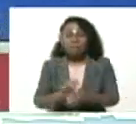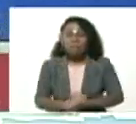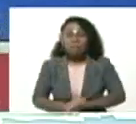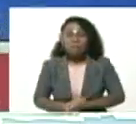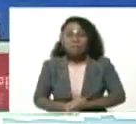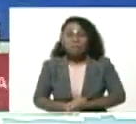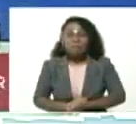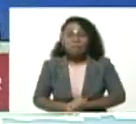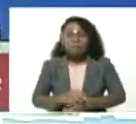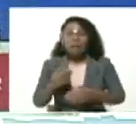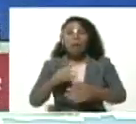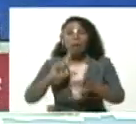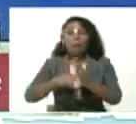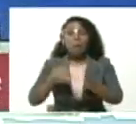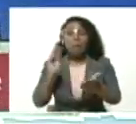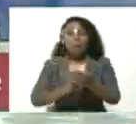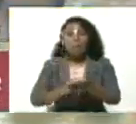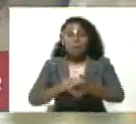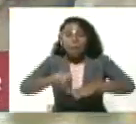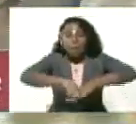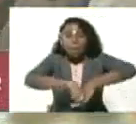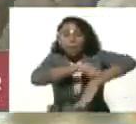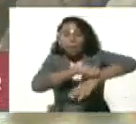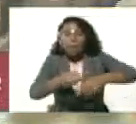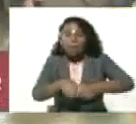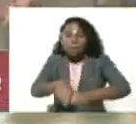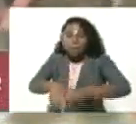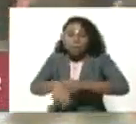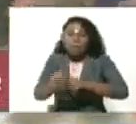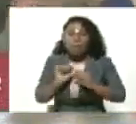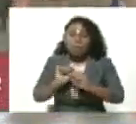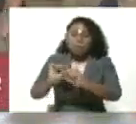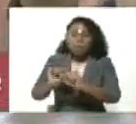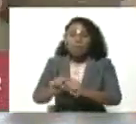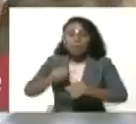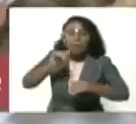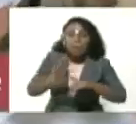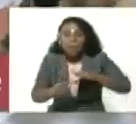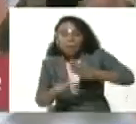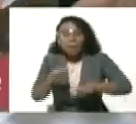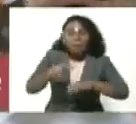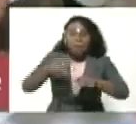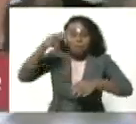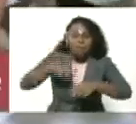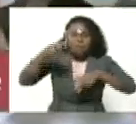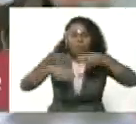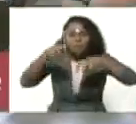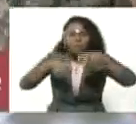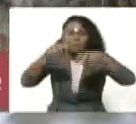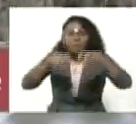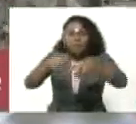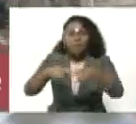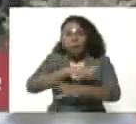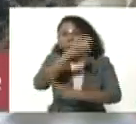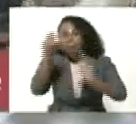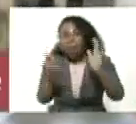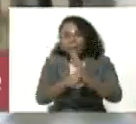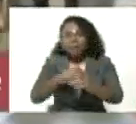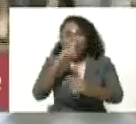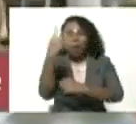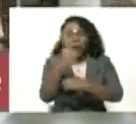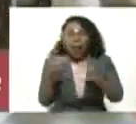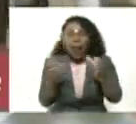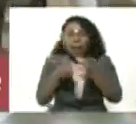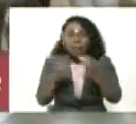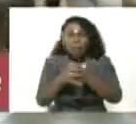Y luego le pusieron unas botas de combate, de campaña y recorrió completo ya. Un solo equipo, un